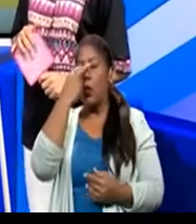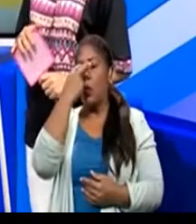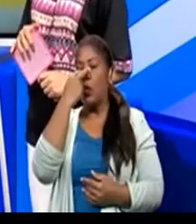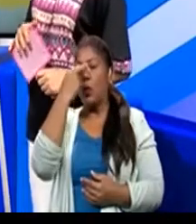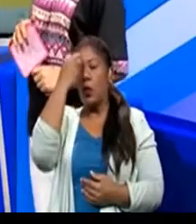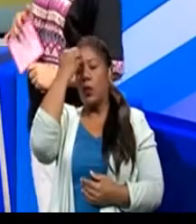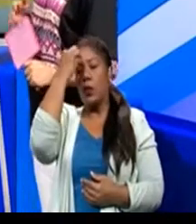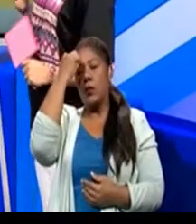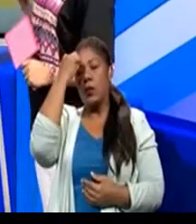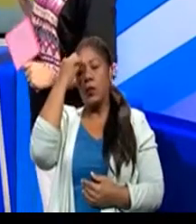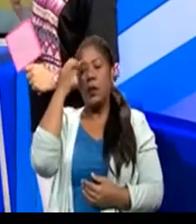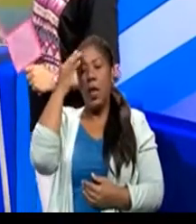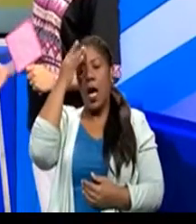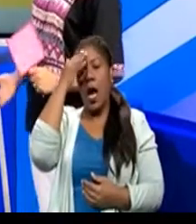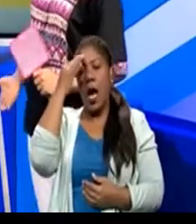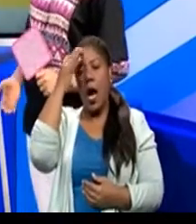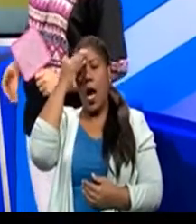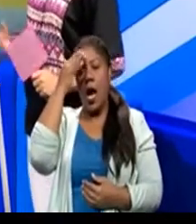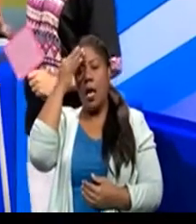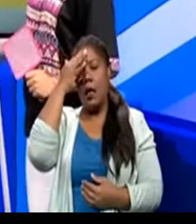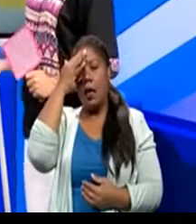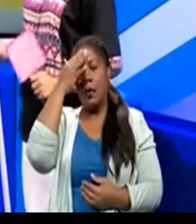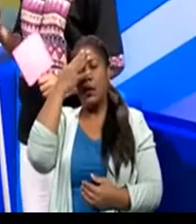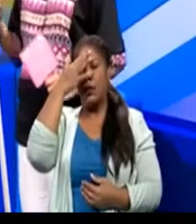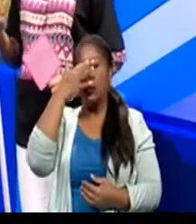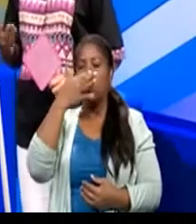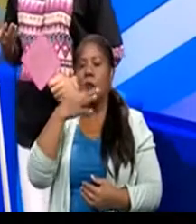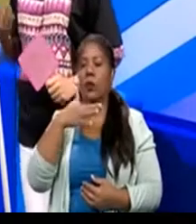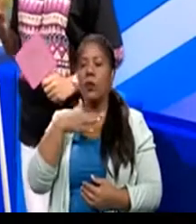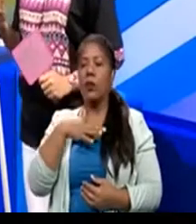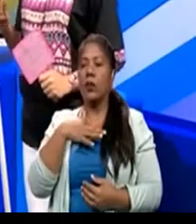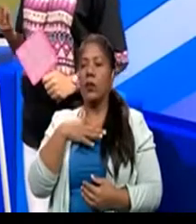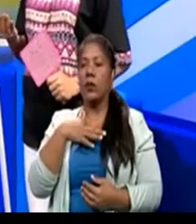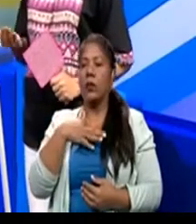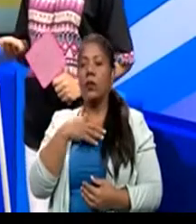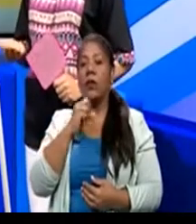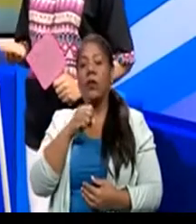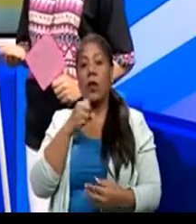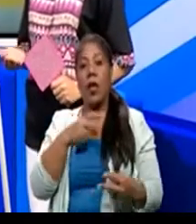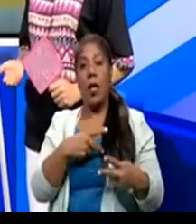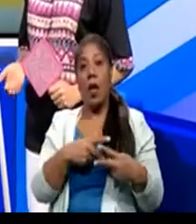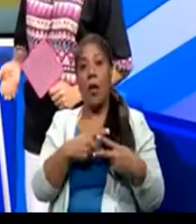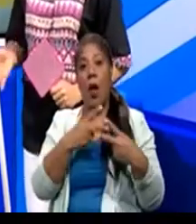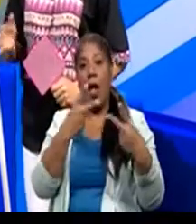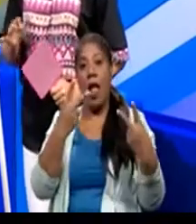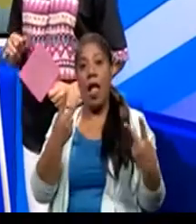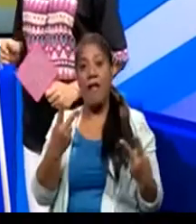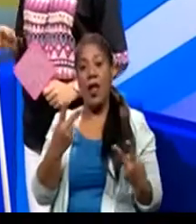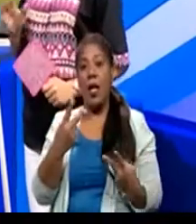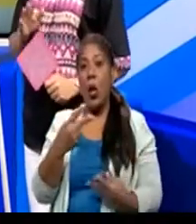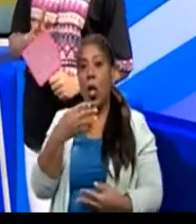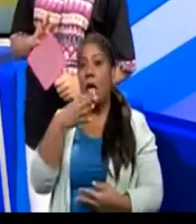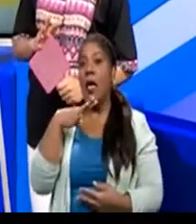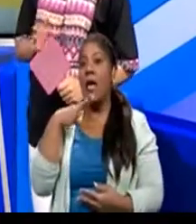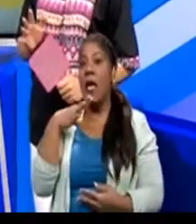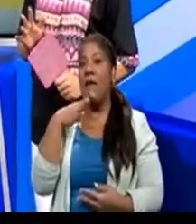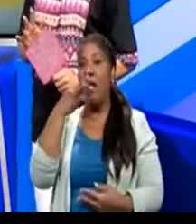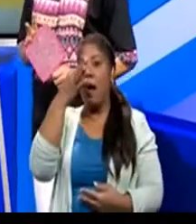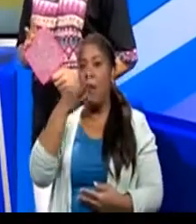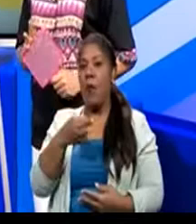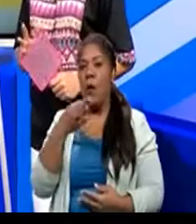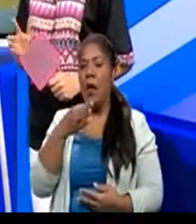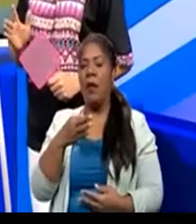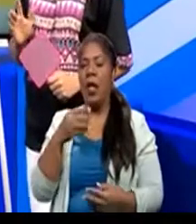por dentro. Y como dijo la maestra Katia, ahí podemos aplicar el valor de la honestidad. A ver si somos alegres, si somos